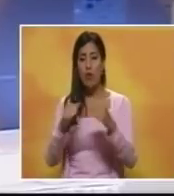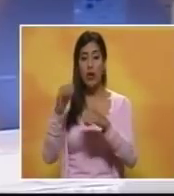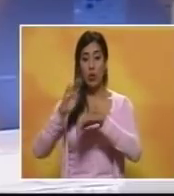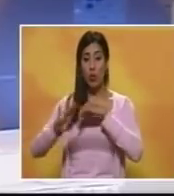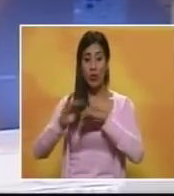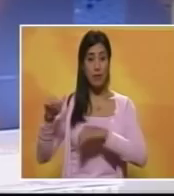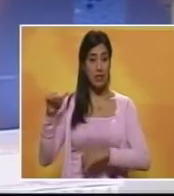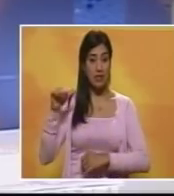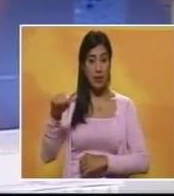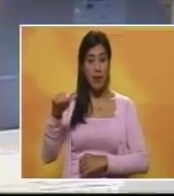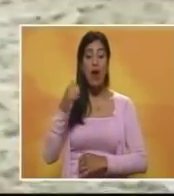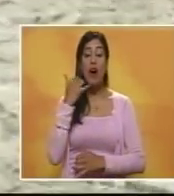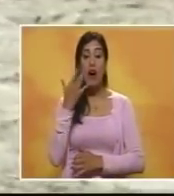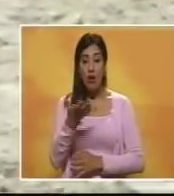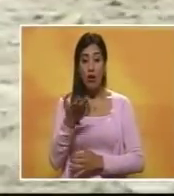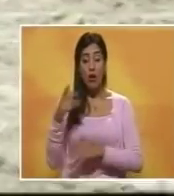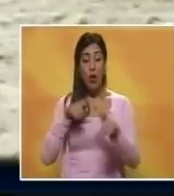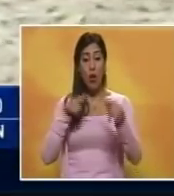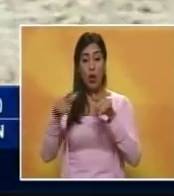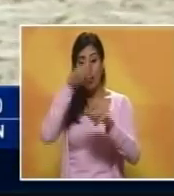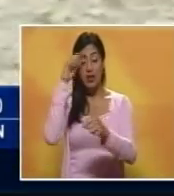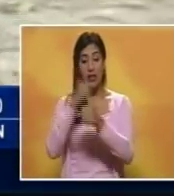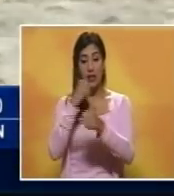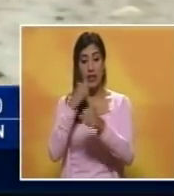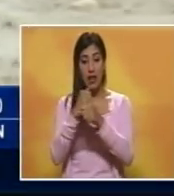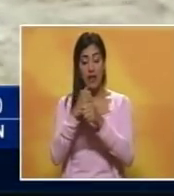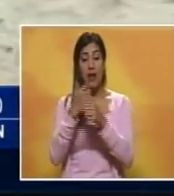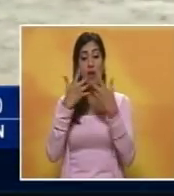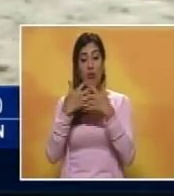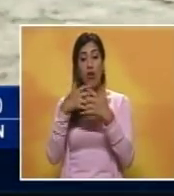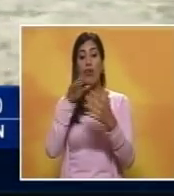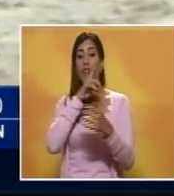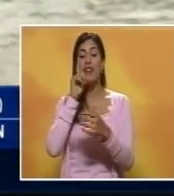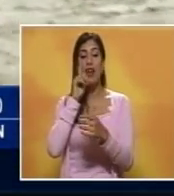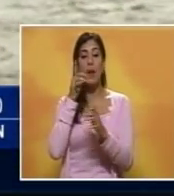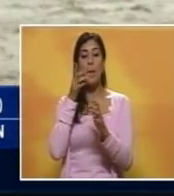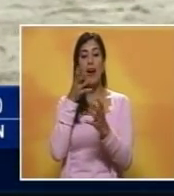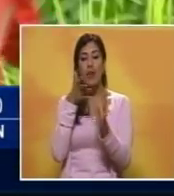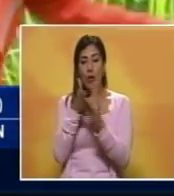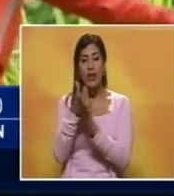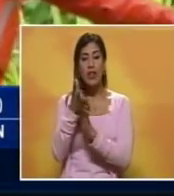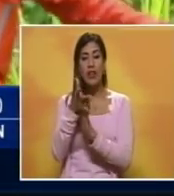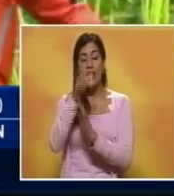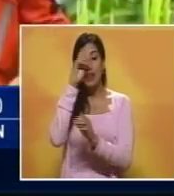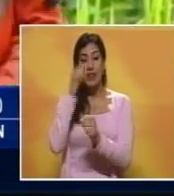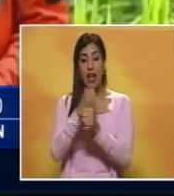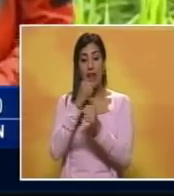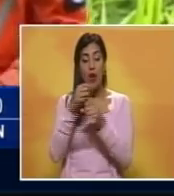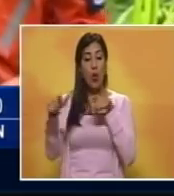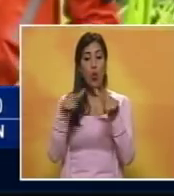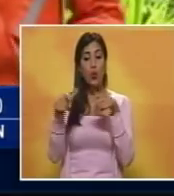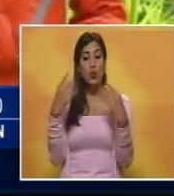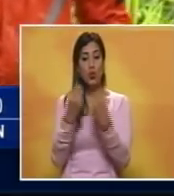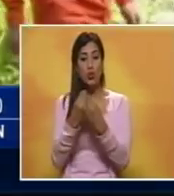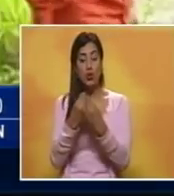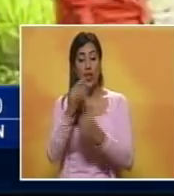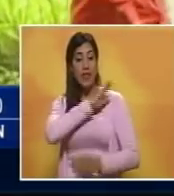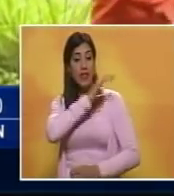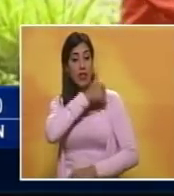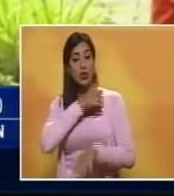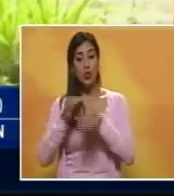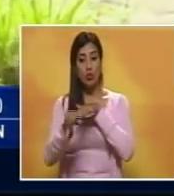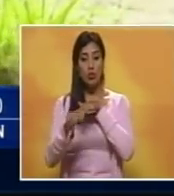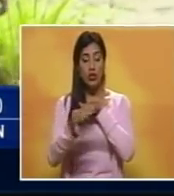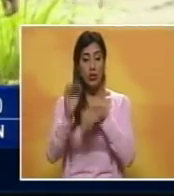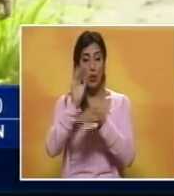últimas semanas. El coordinador de operaciones de la referida institución, John Vázquez, señaló que vienen trabajando en coordinación con la Dirección